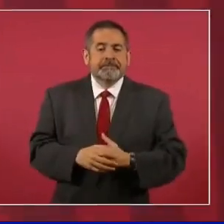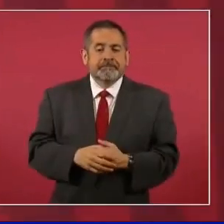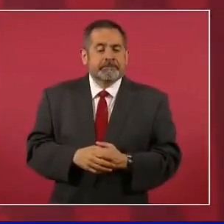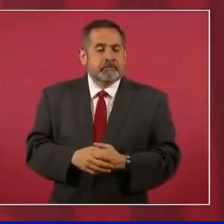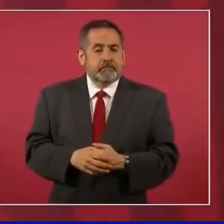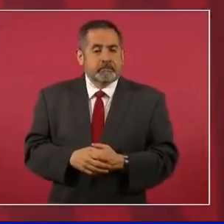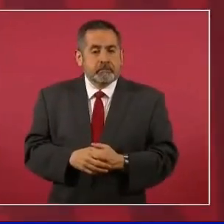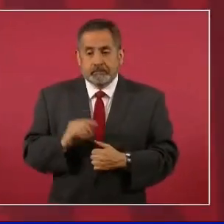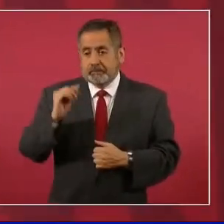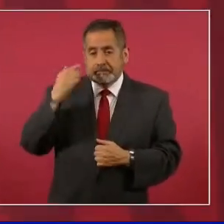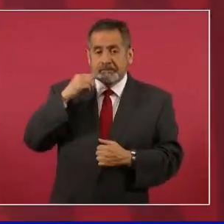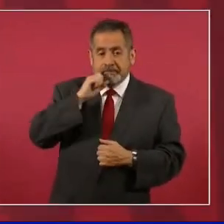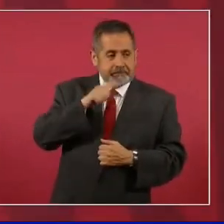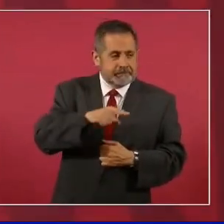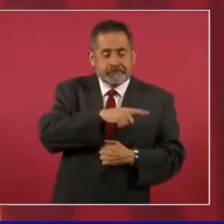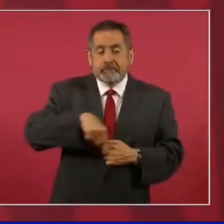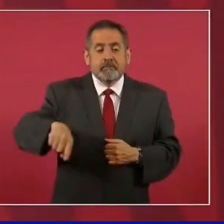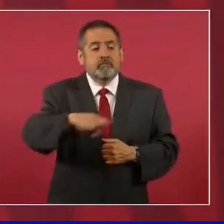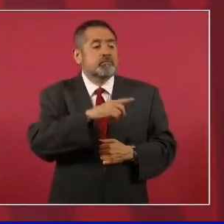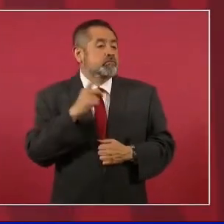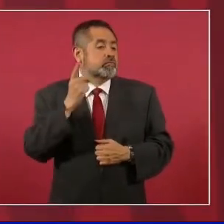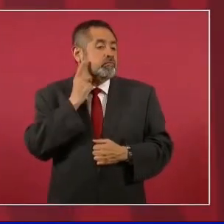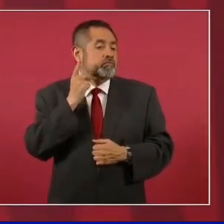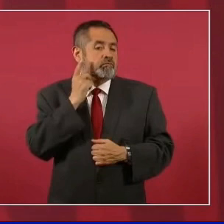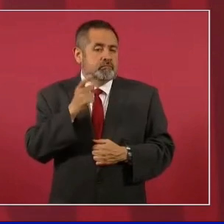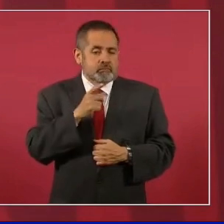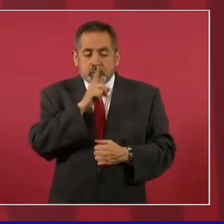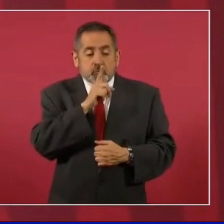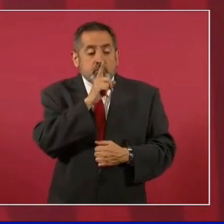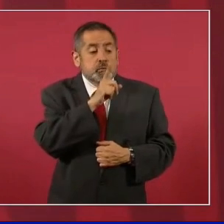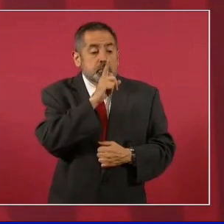también se maiciaba a los legisladores.